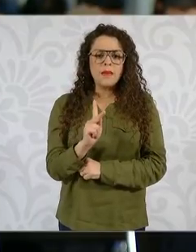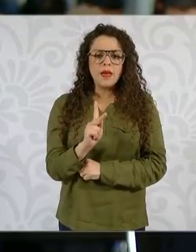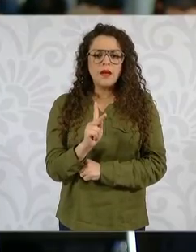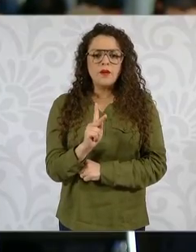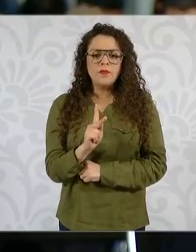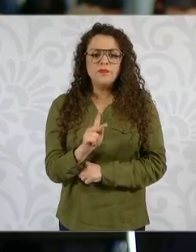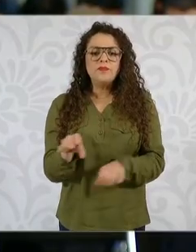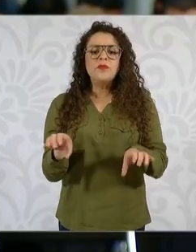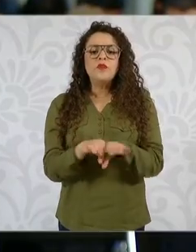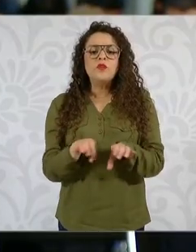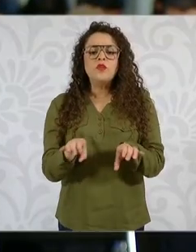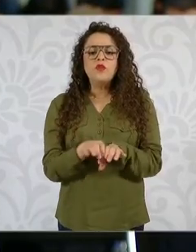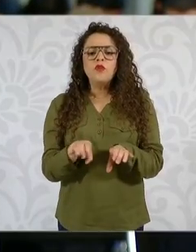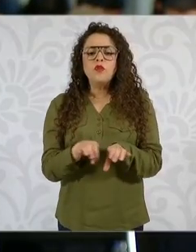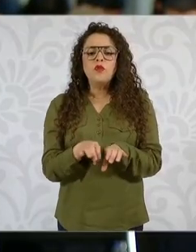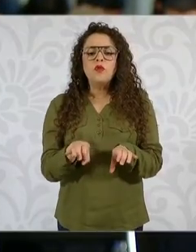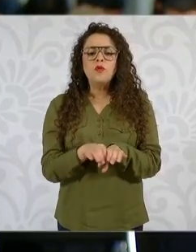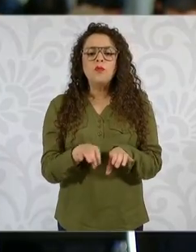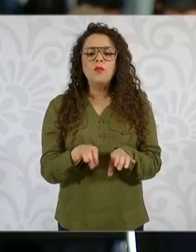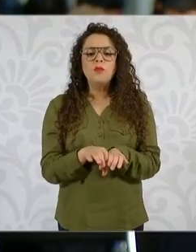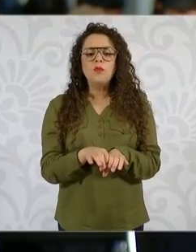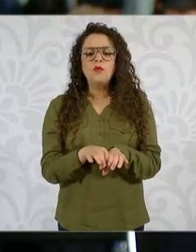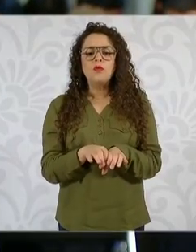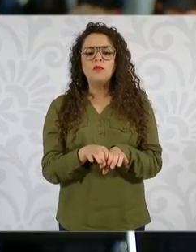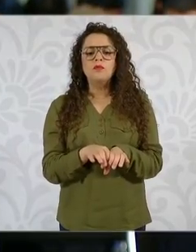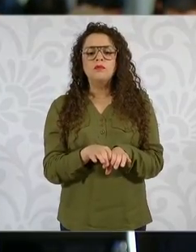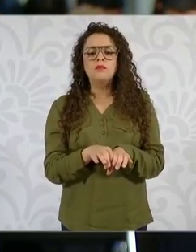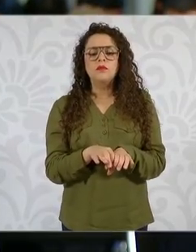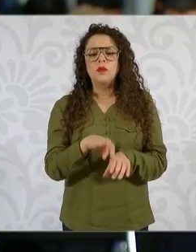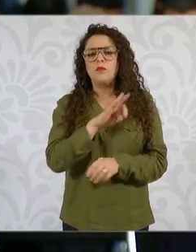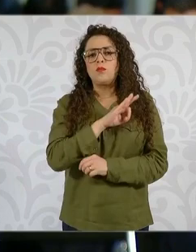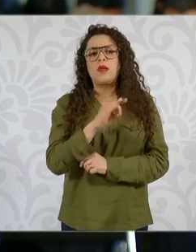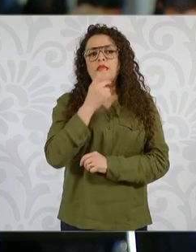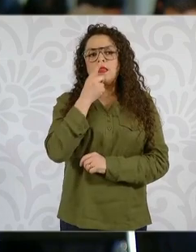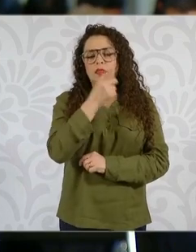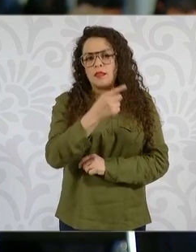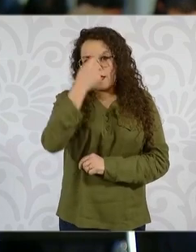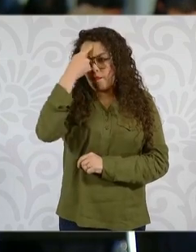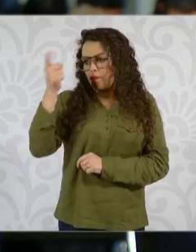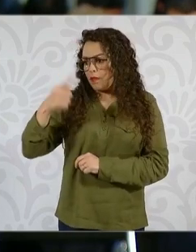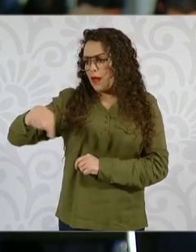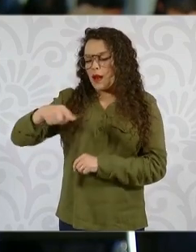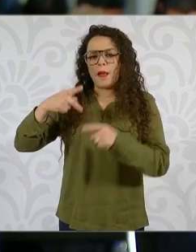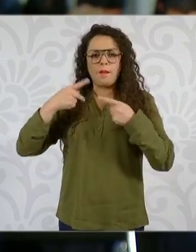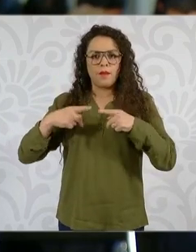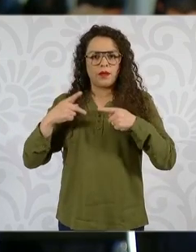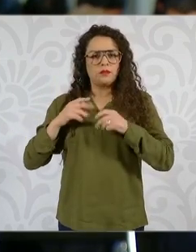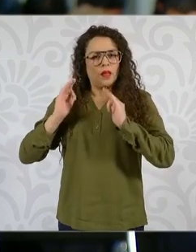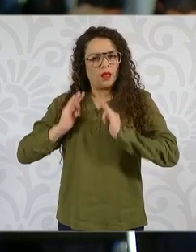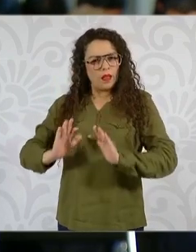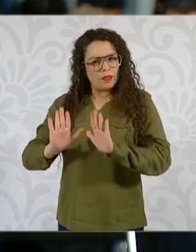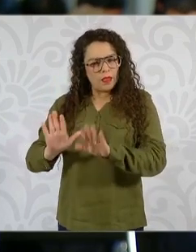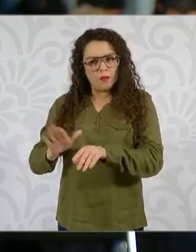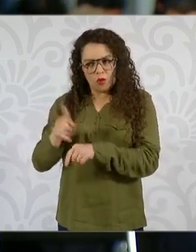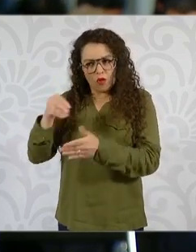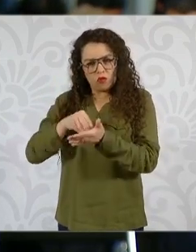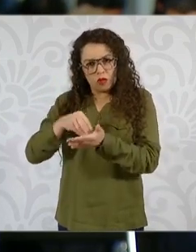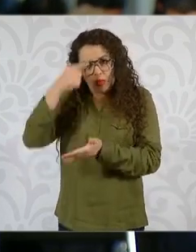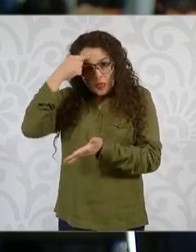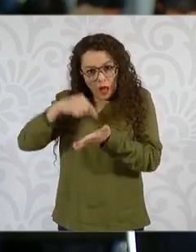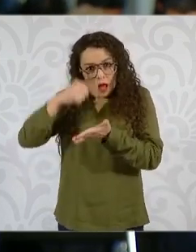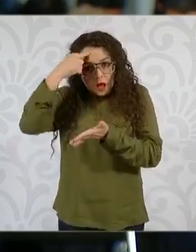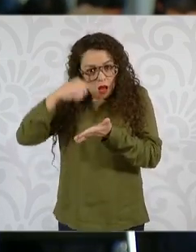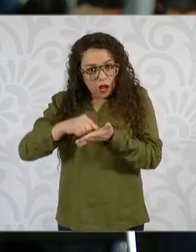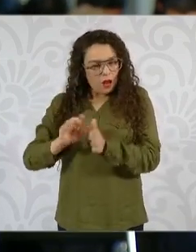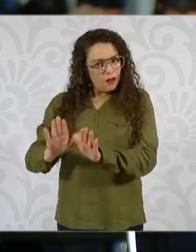suceder a las personas que pues aún así lo siguen creyendo eso por una parte y el segundo lugar de qué manera